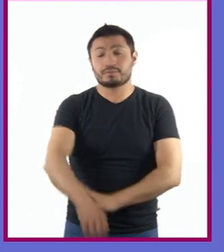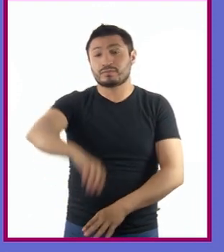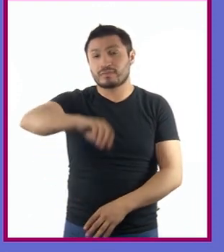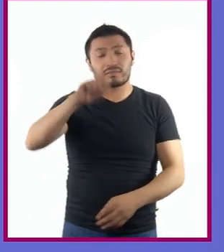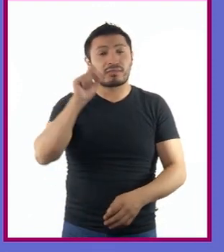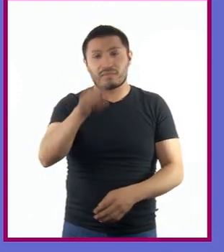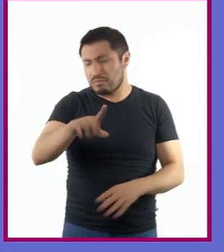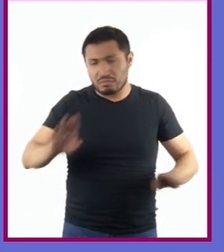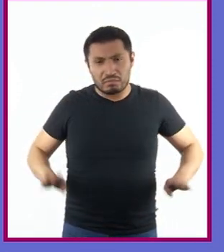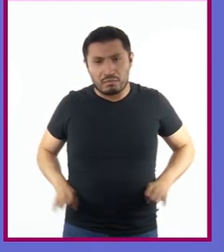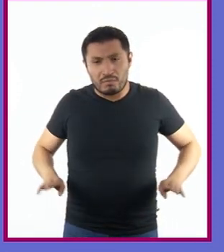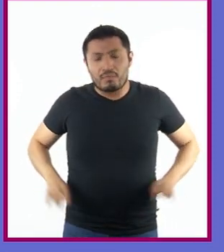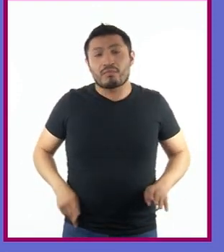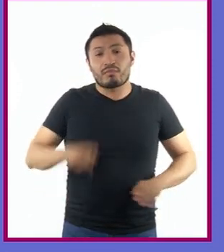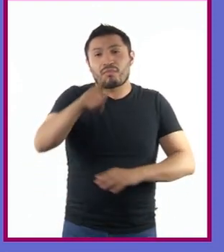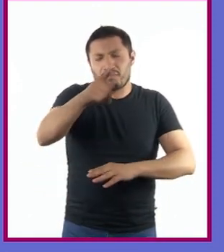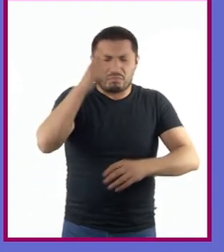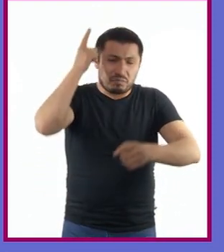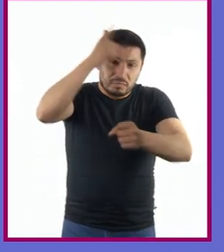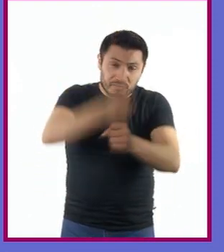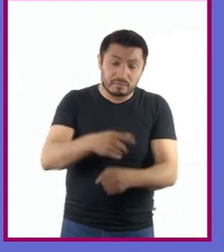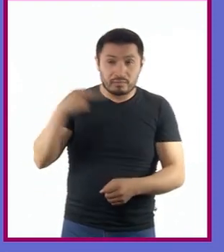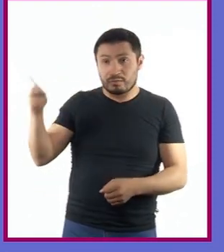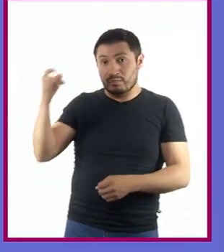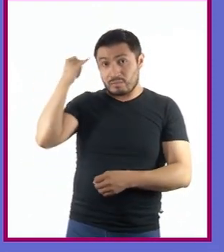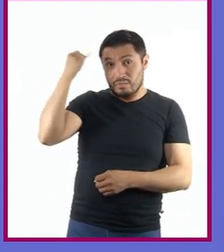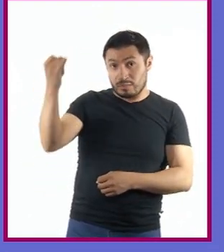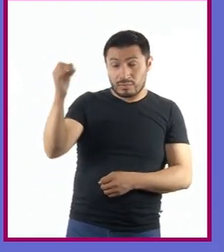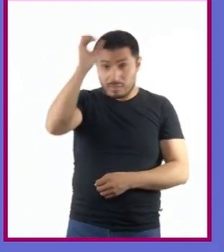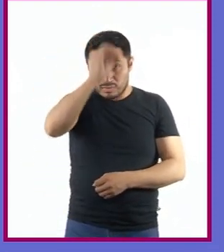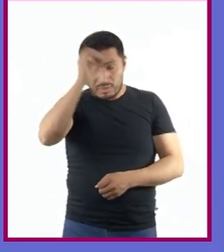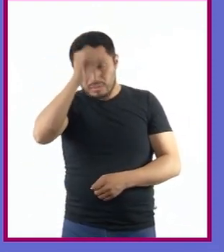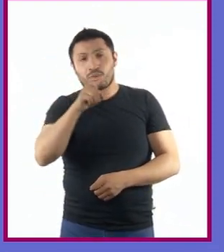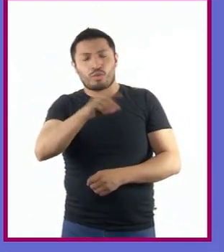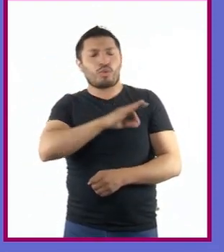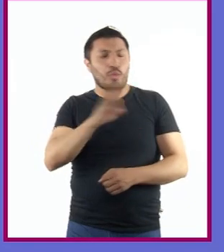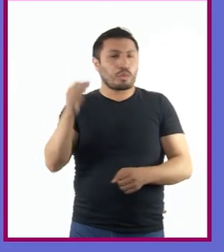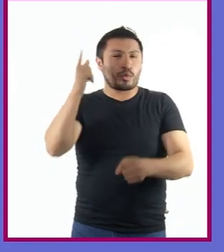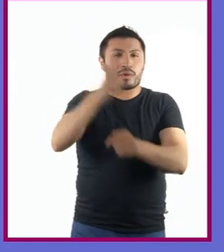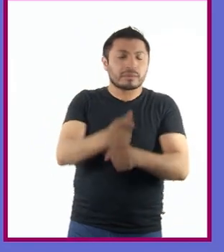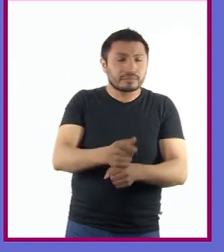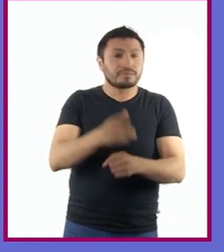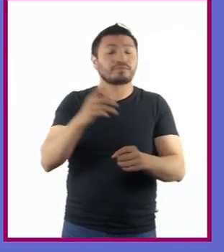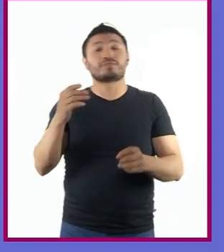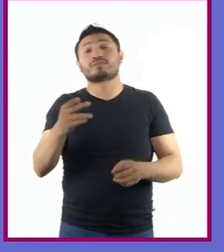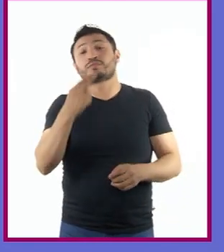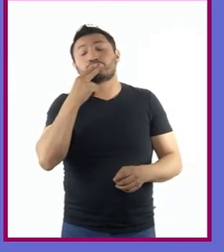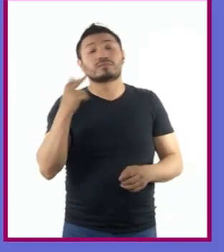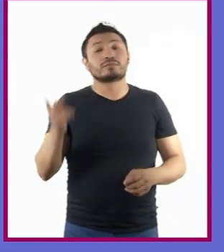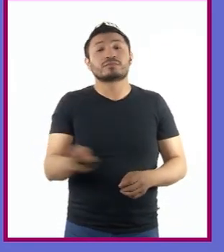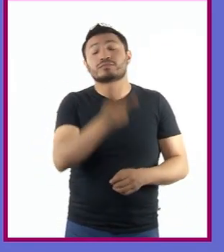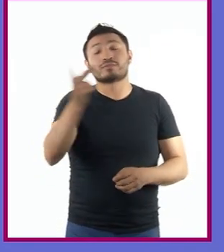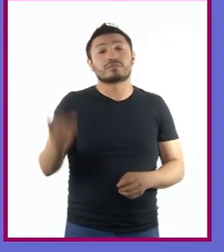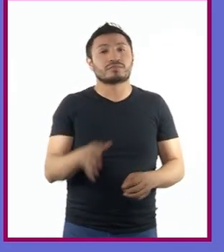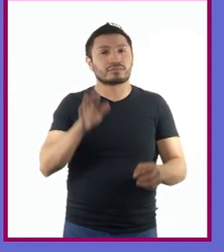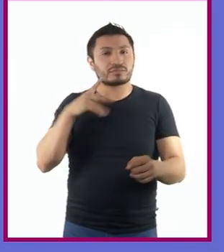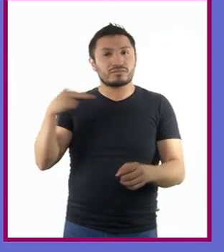para identificar la postura del autor. Se puede identificar respondiendo la pregunta: ¿cuál es la intención del